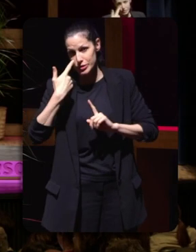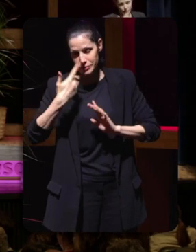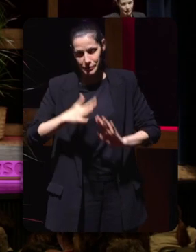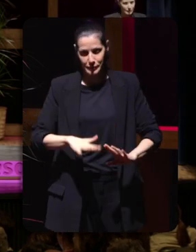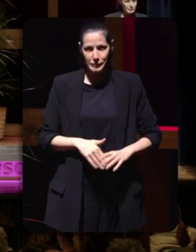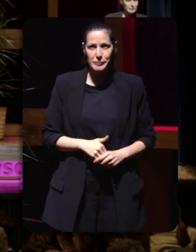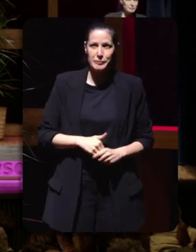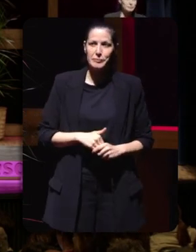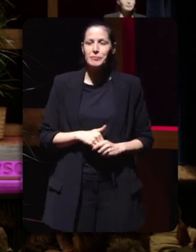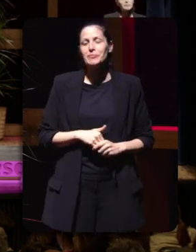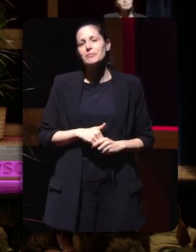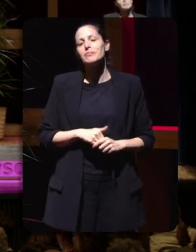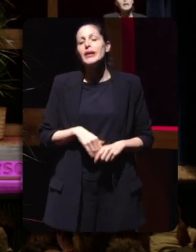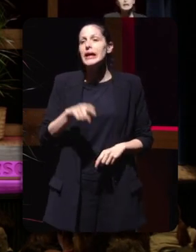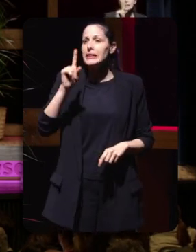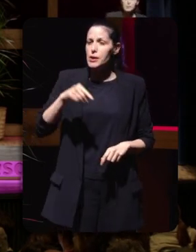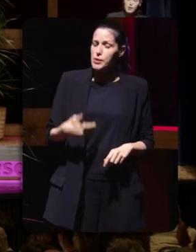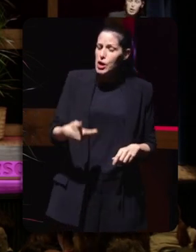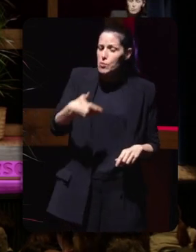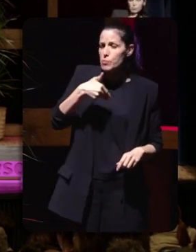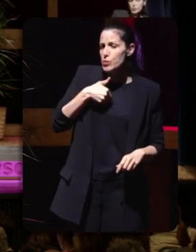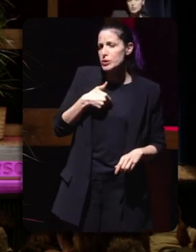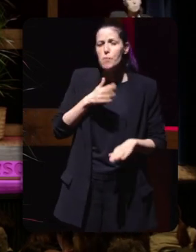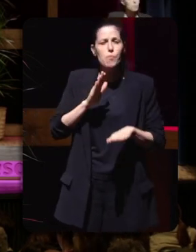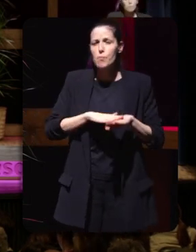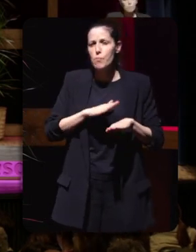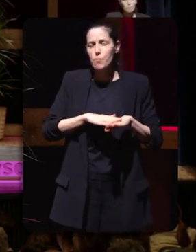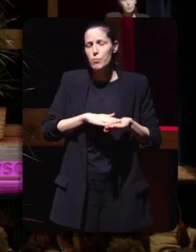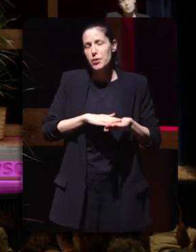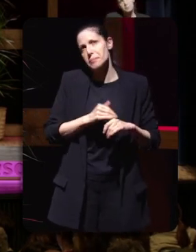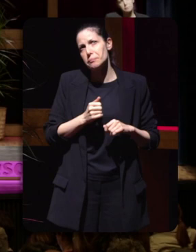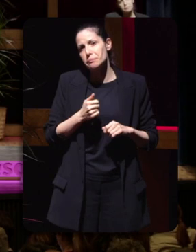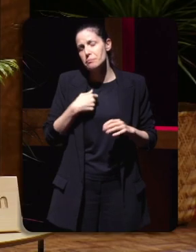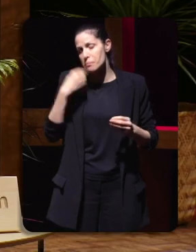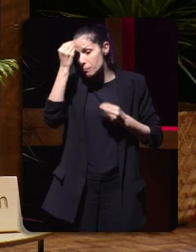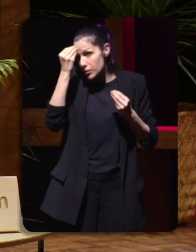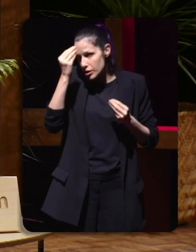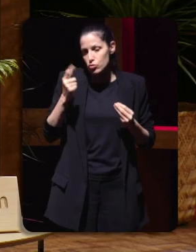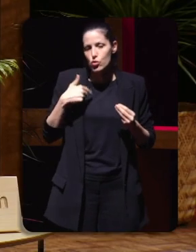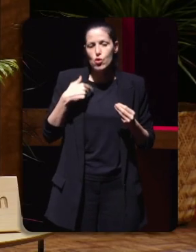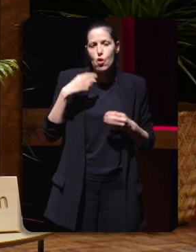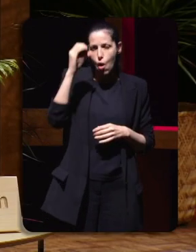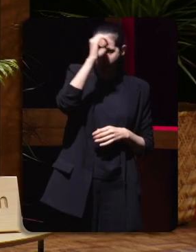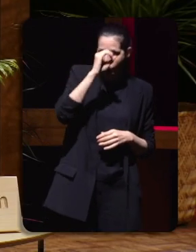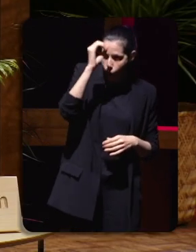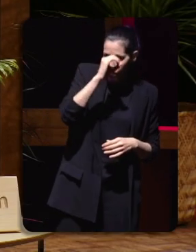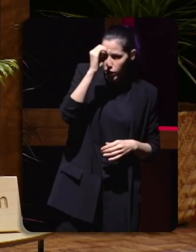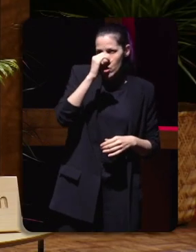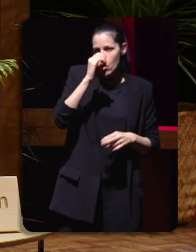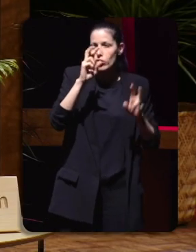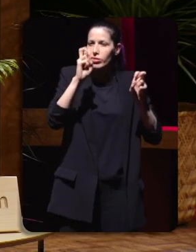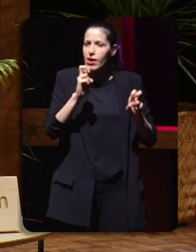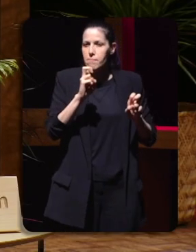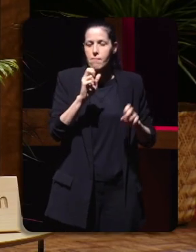vamos a avanzar creo que también me han propuesto este tema porque escrito opinado sobre maternidad